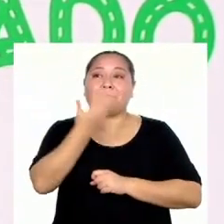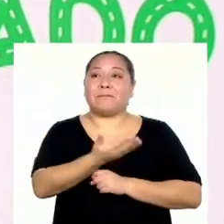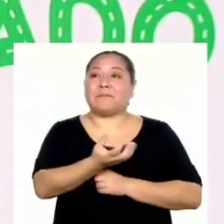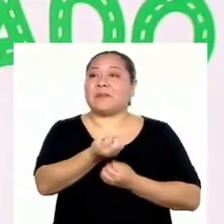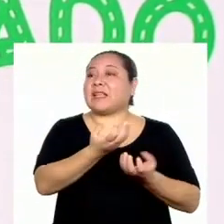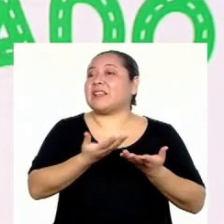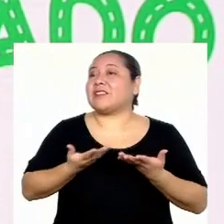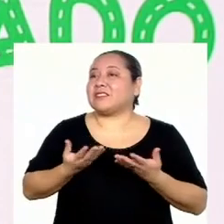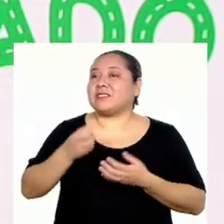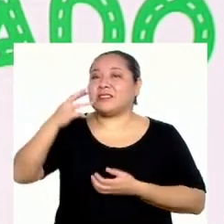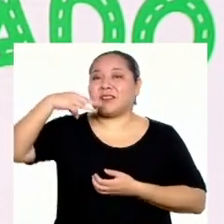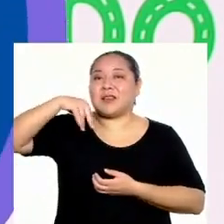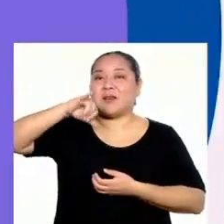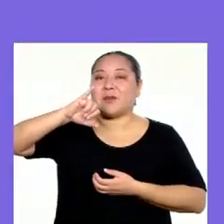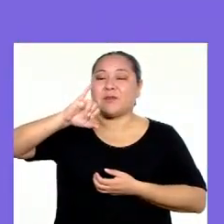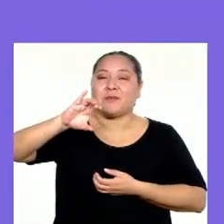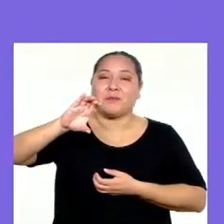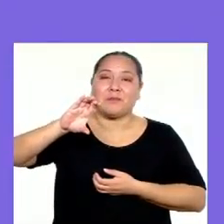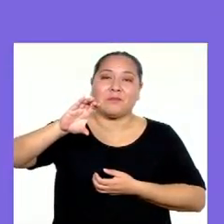tiene que decir Michael.